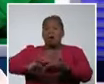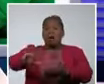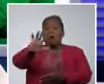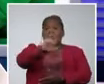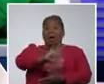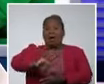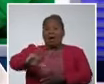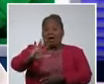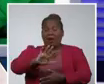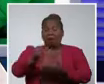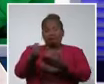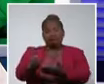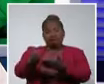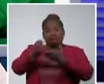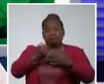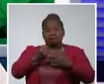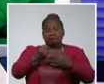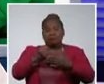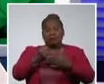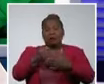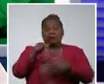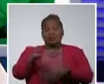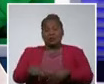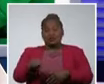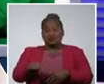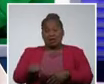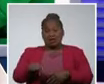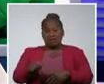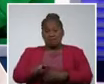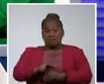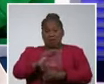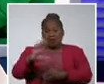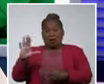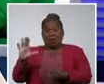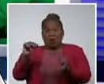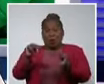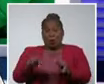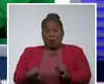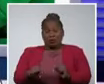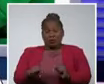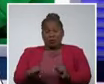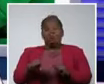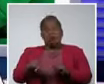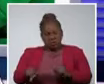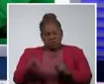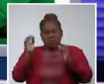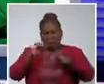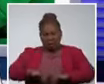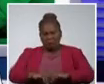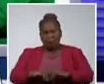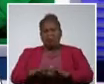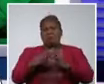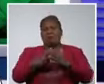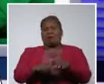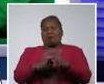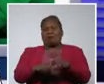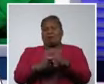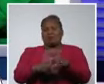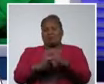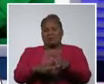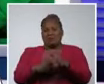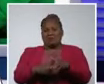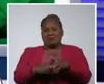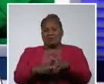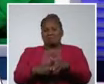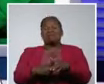Romero a actualizar en la madrugada, pues van a resolverlo, pero tienen que continuar con